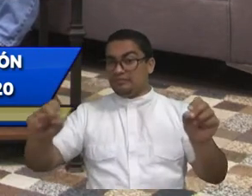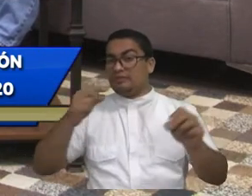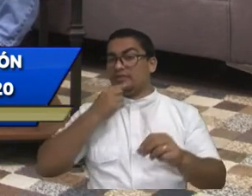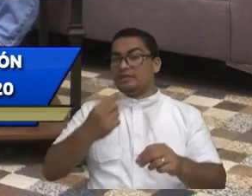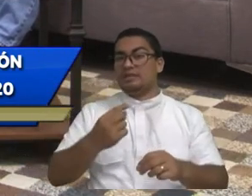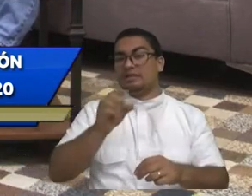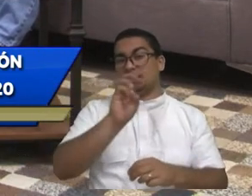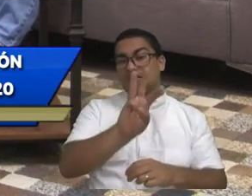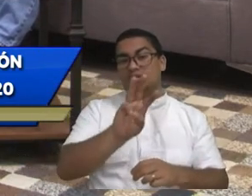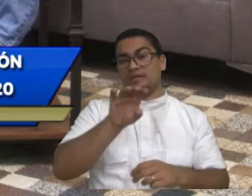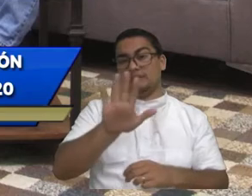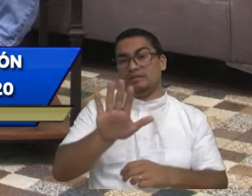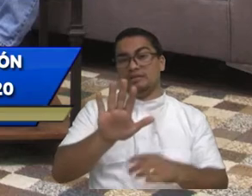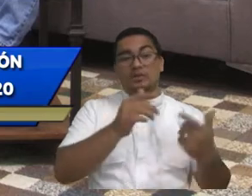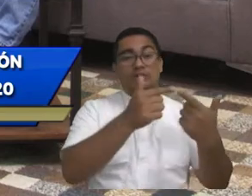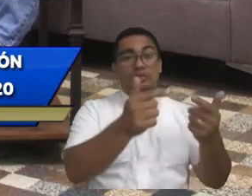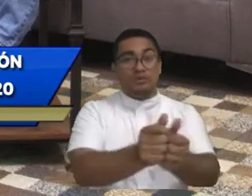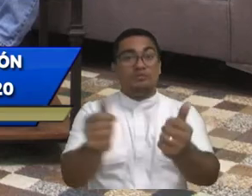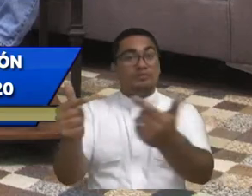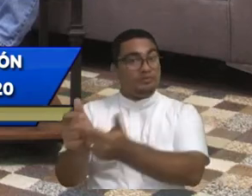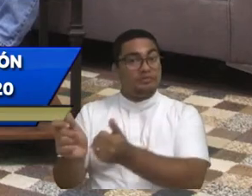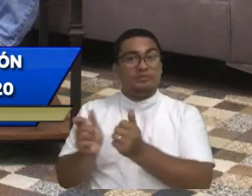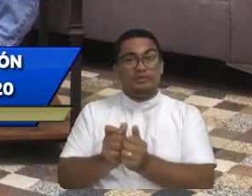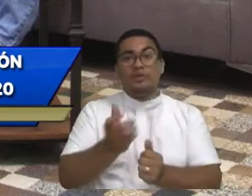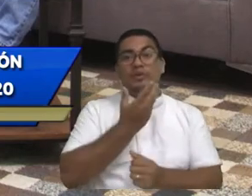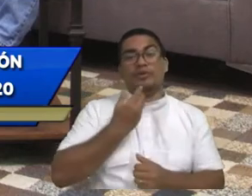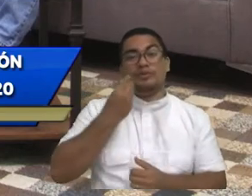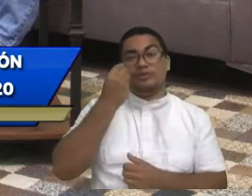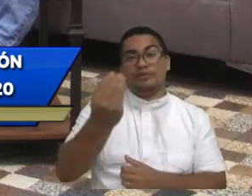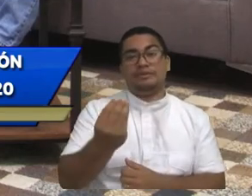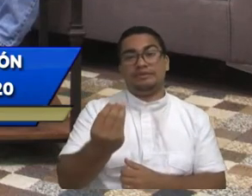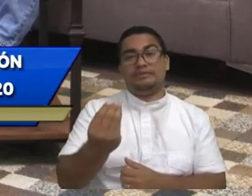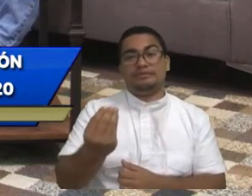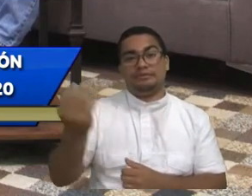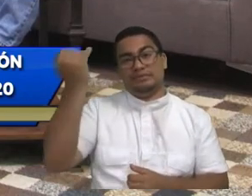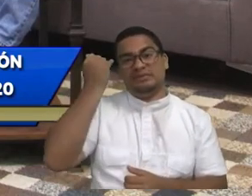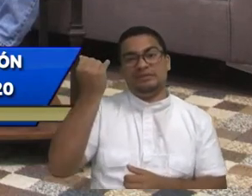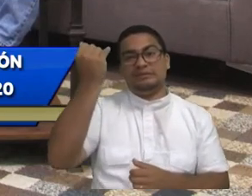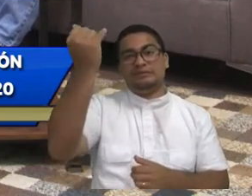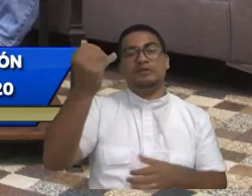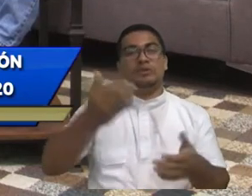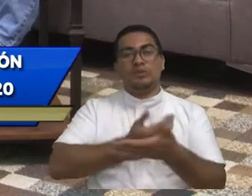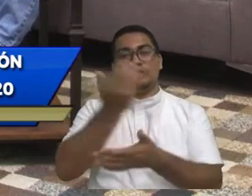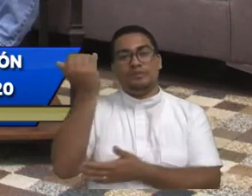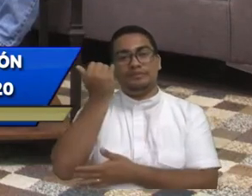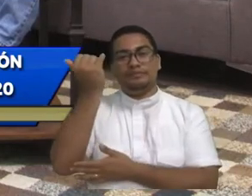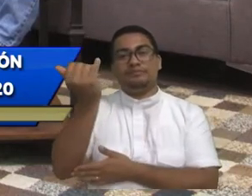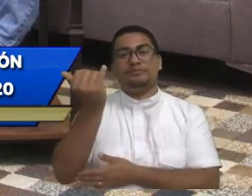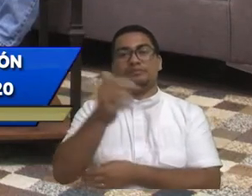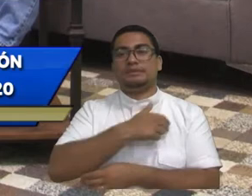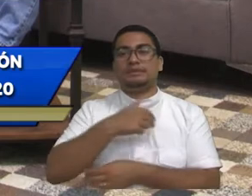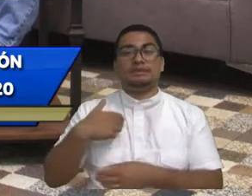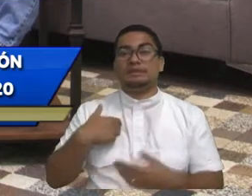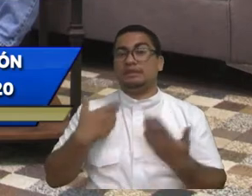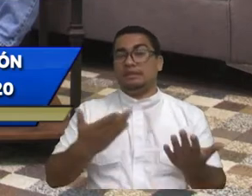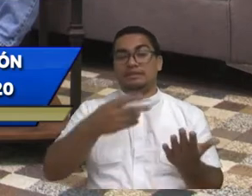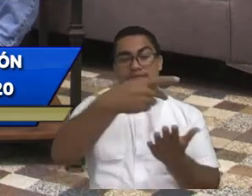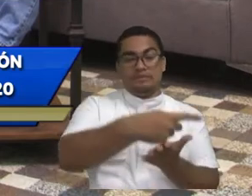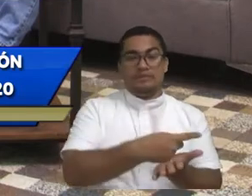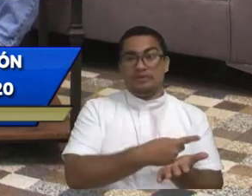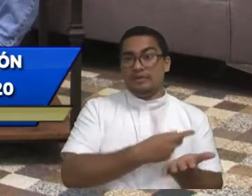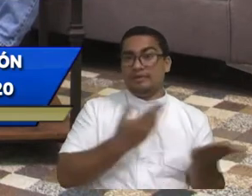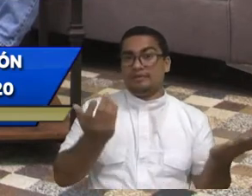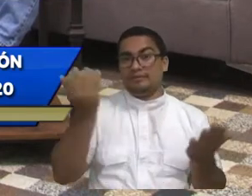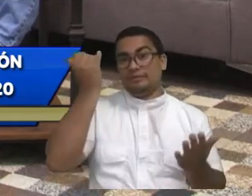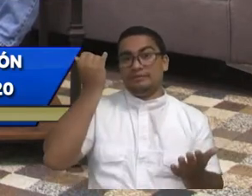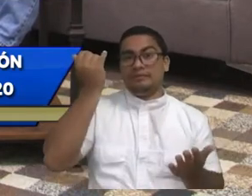35 grupos de jóvenes talentos entusiastas de las tecnologías elaborando proyectos generalmente